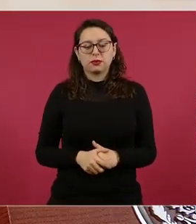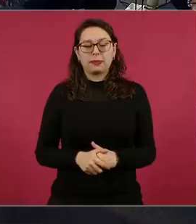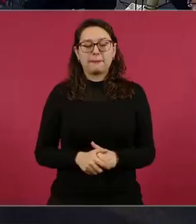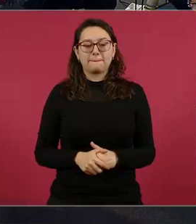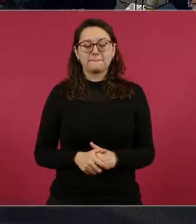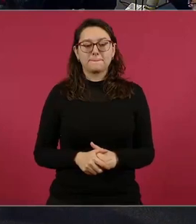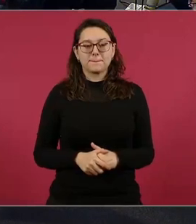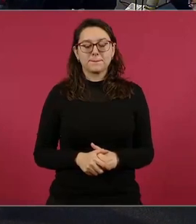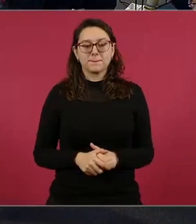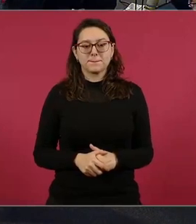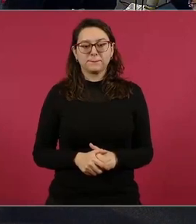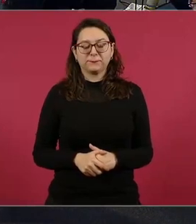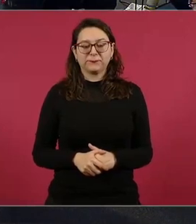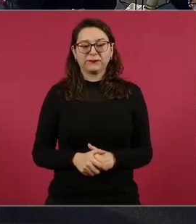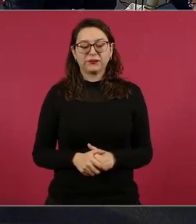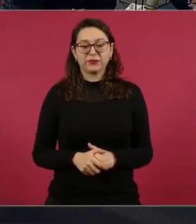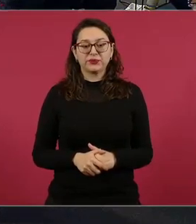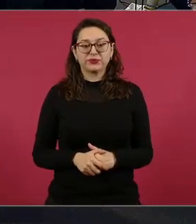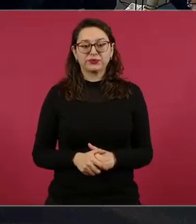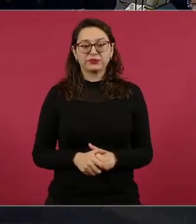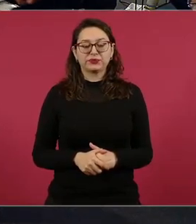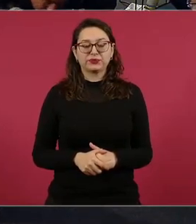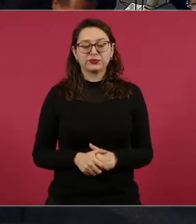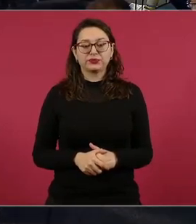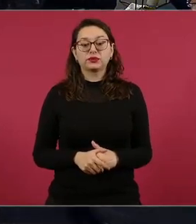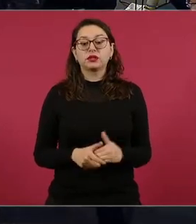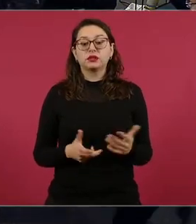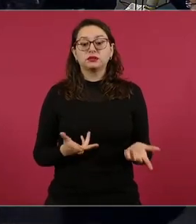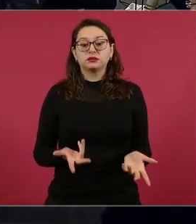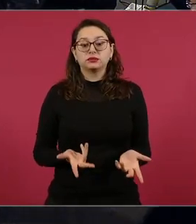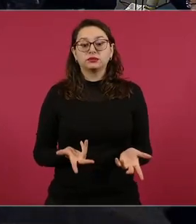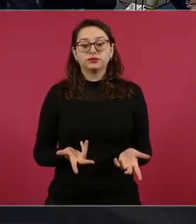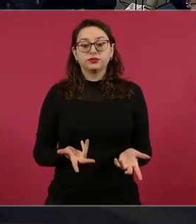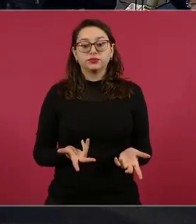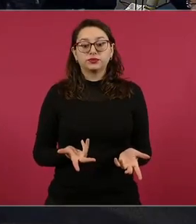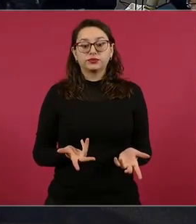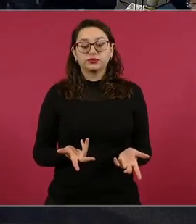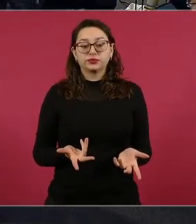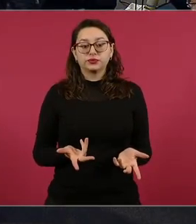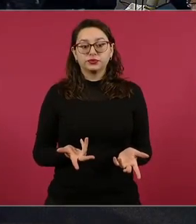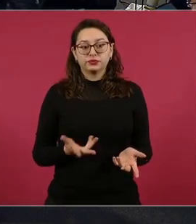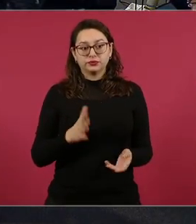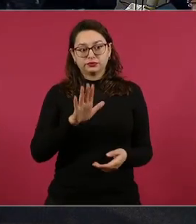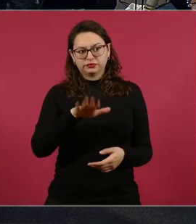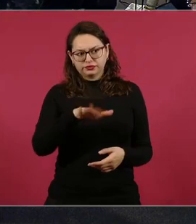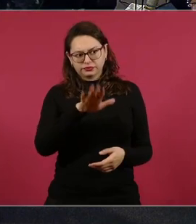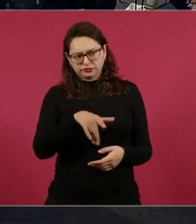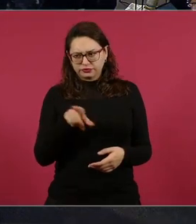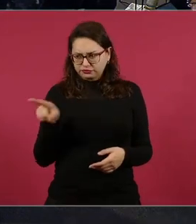del que soy parte, y me preguntaron que por qué no se le dejaba afuera